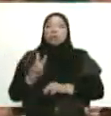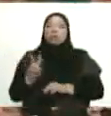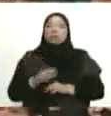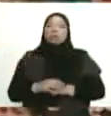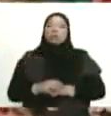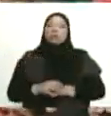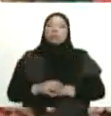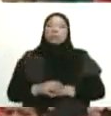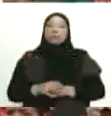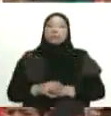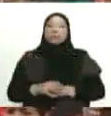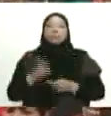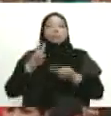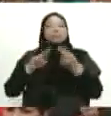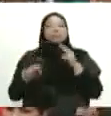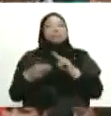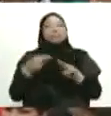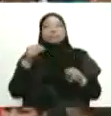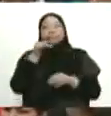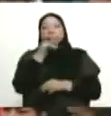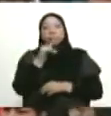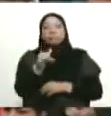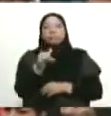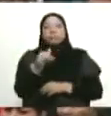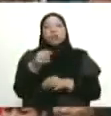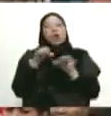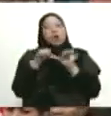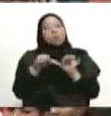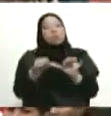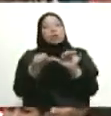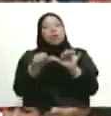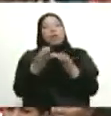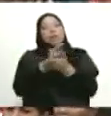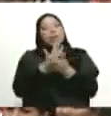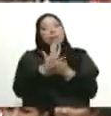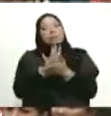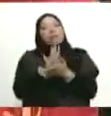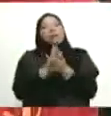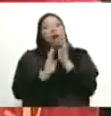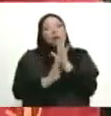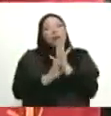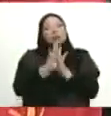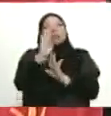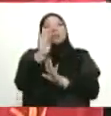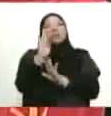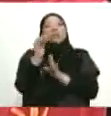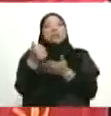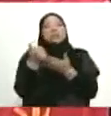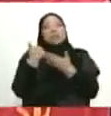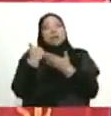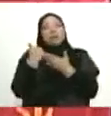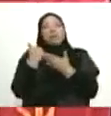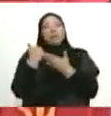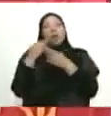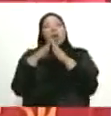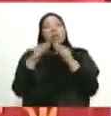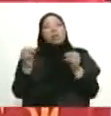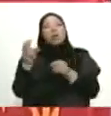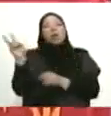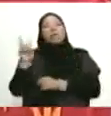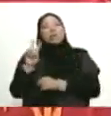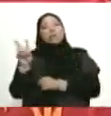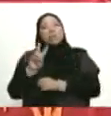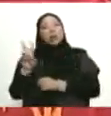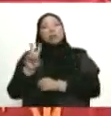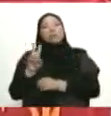venezolanas. La paz es fundamental para seguir con tranquilidad, para avanzar, para garantizarle a todos los